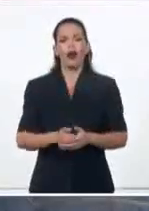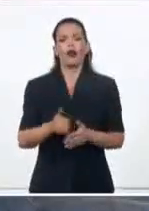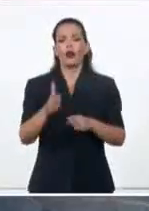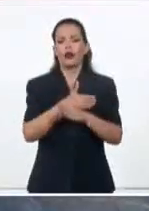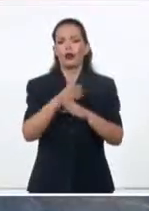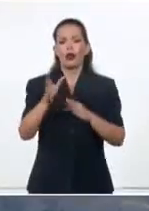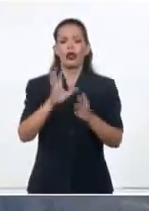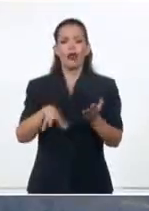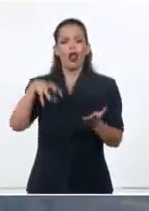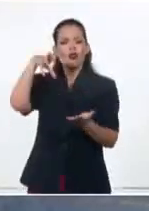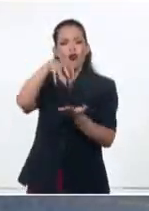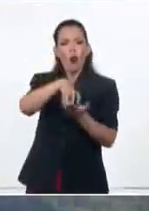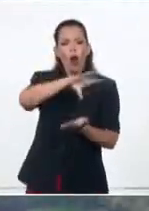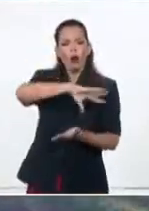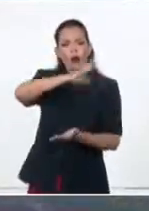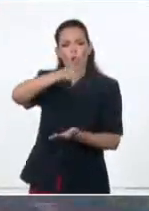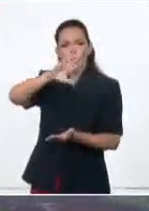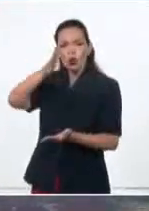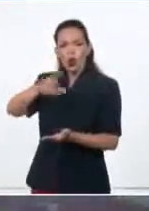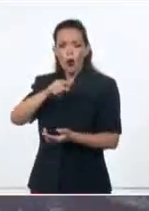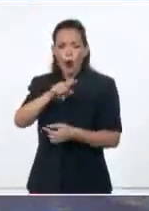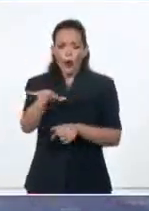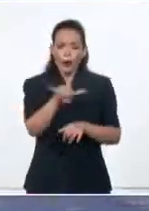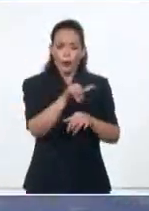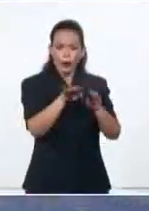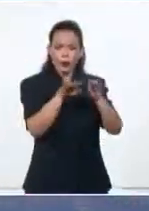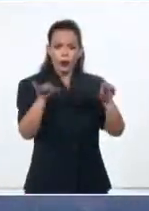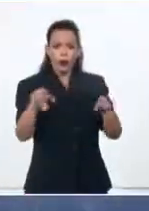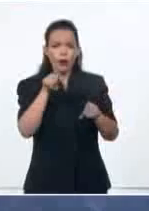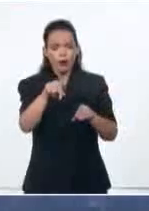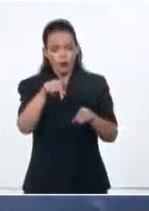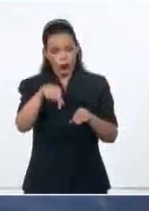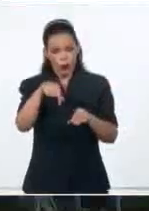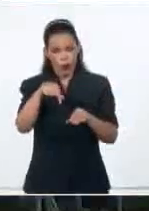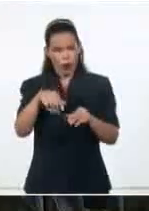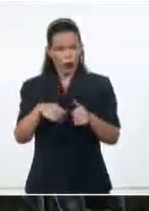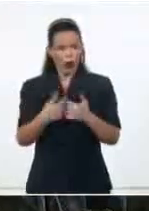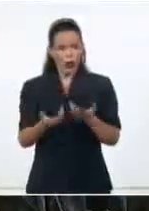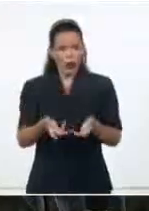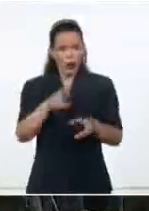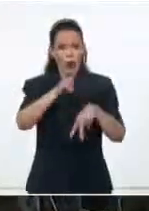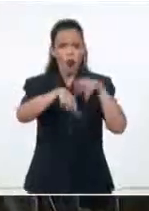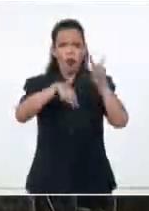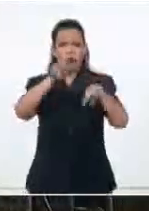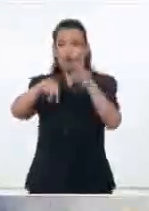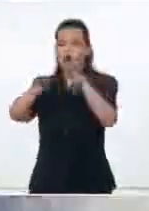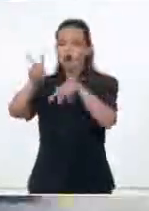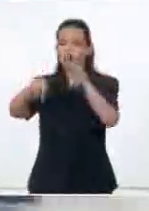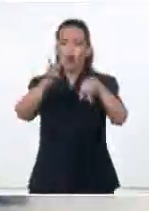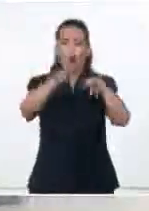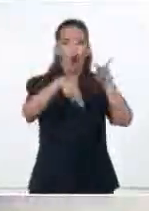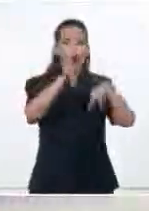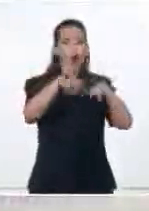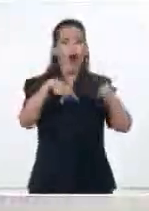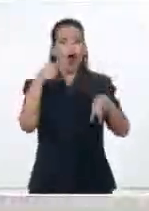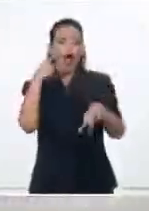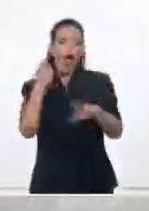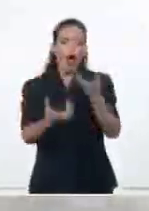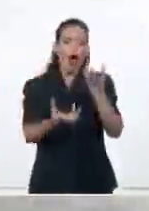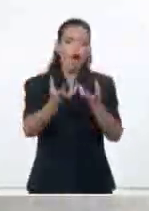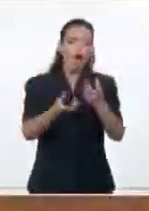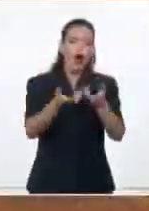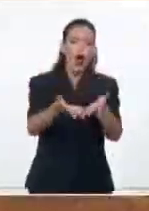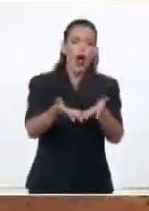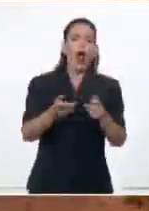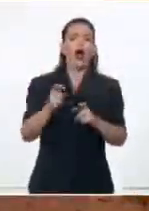la Loma de los Ñames, aquí camino a Guamuta. Hoy se realizó una nueva exploración en el terreno y se mantiene el control allí,